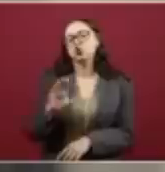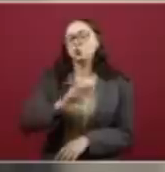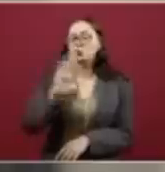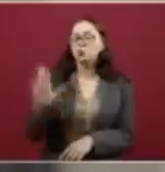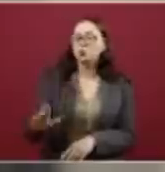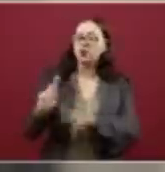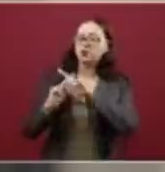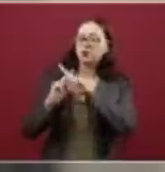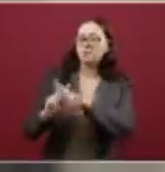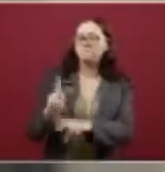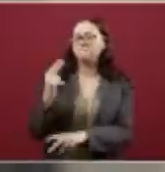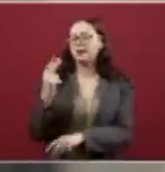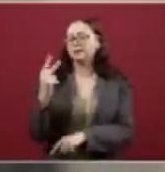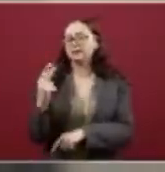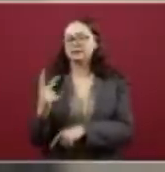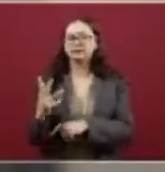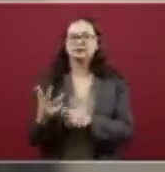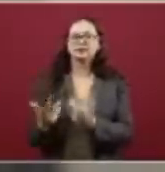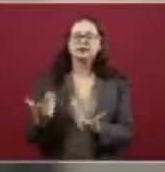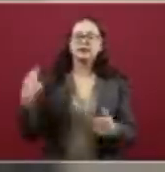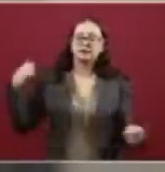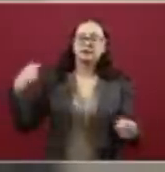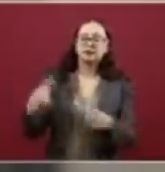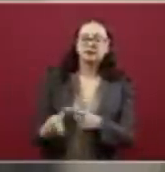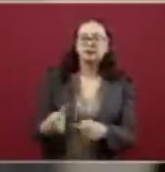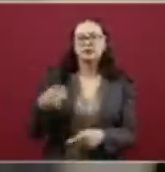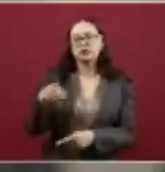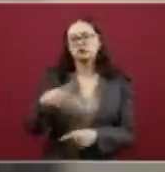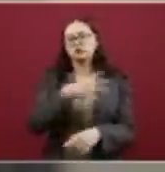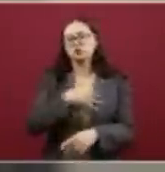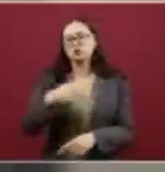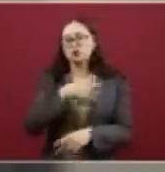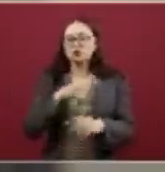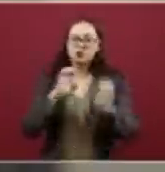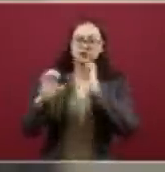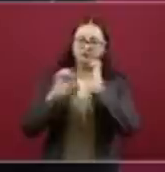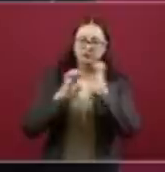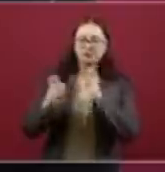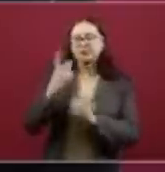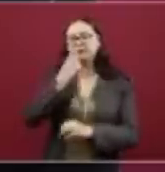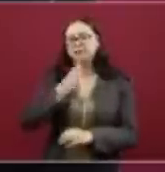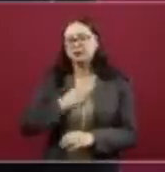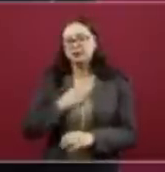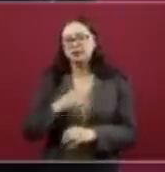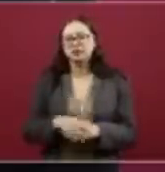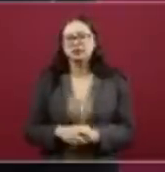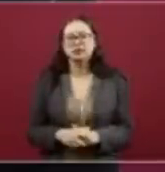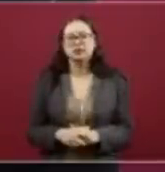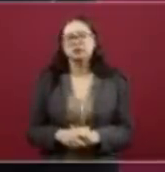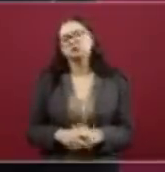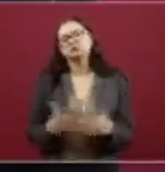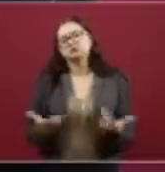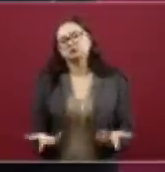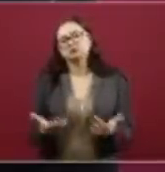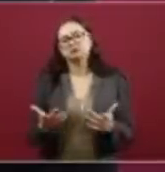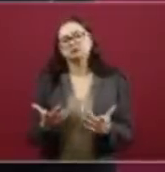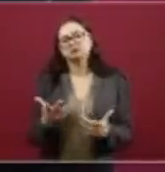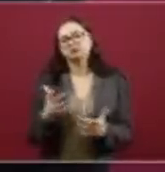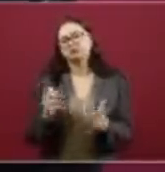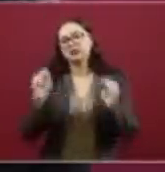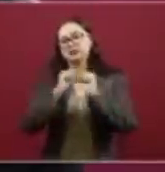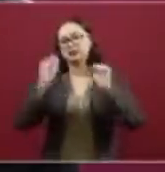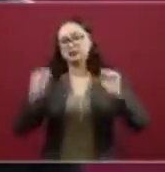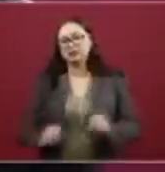hijo Luis Donaldo Colosio Riojas nos dijo en entrevista que no espera nada del sistema de justicia